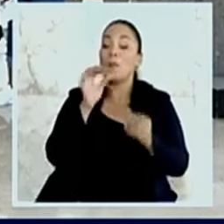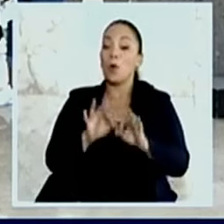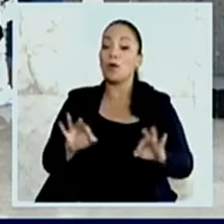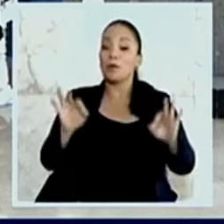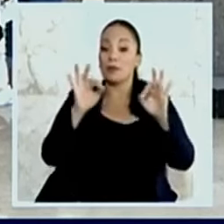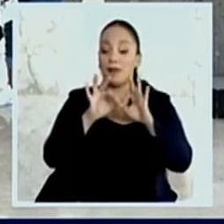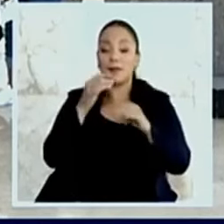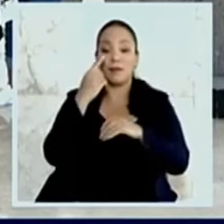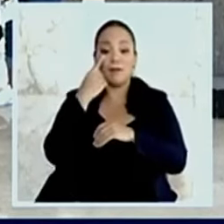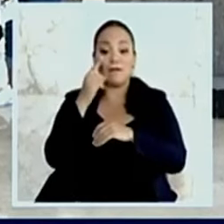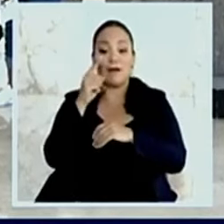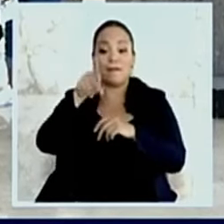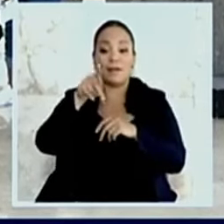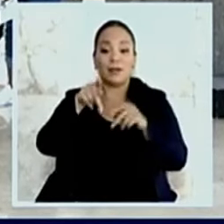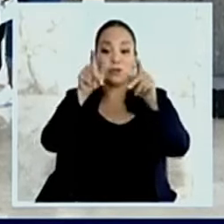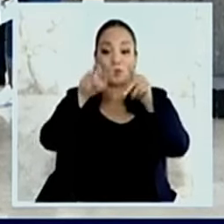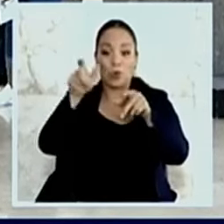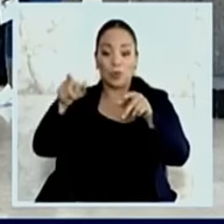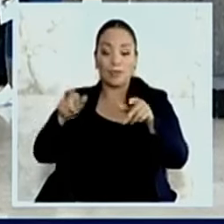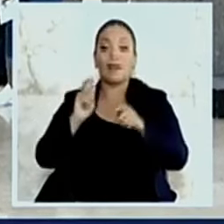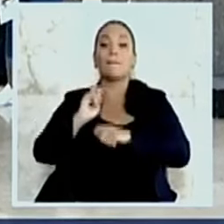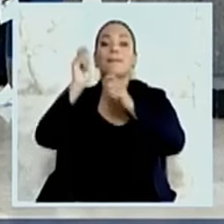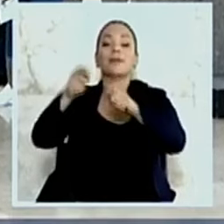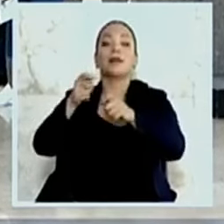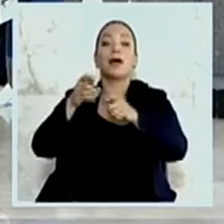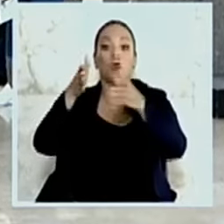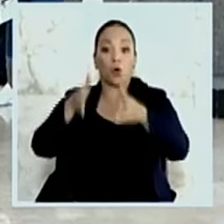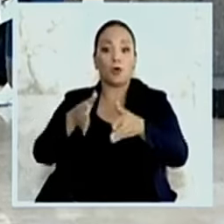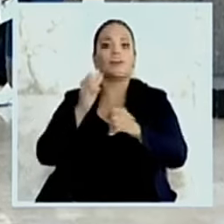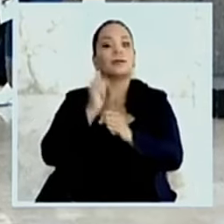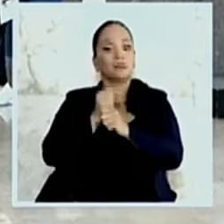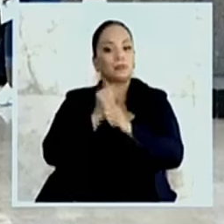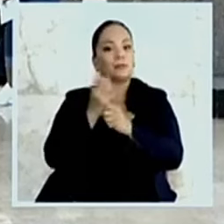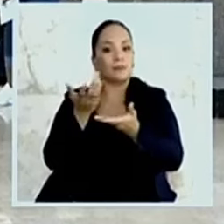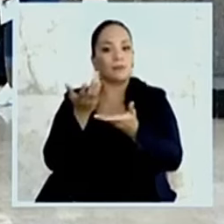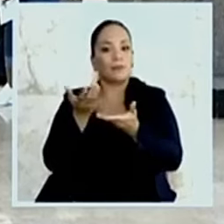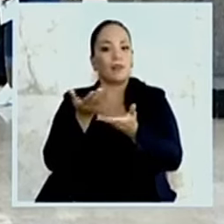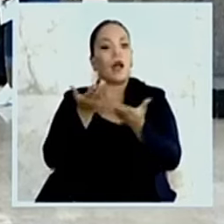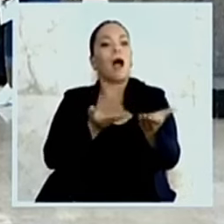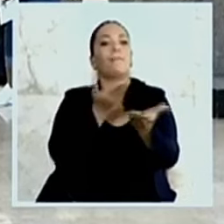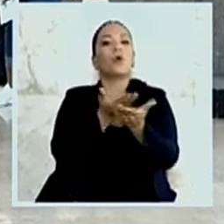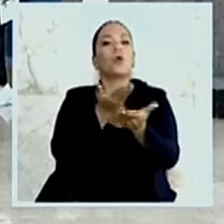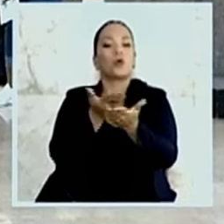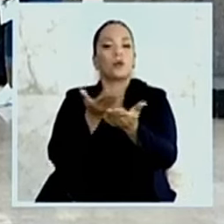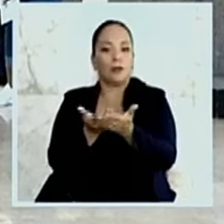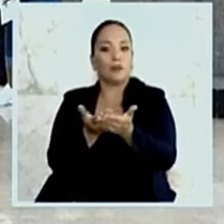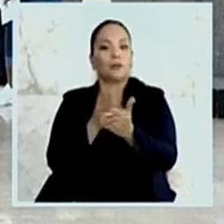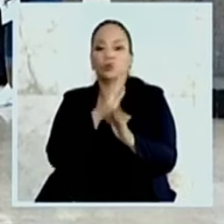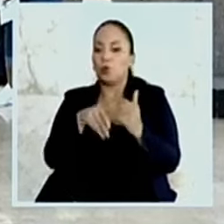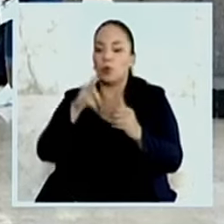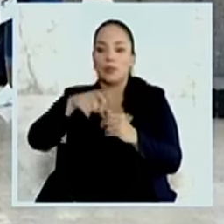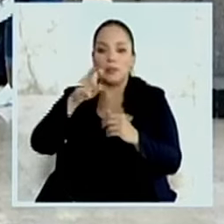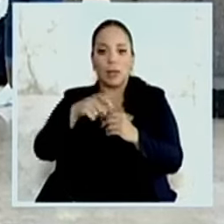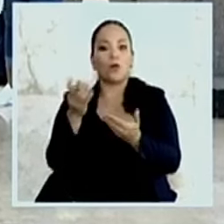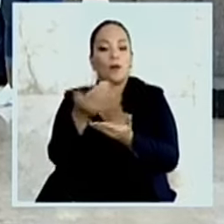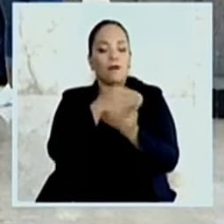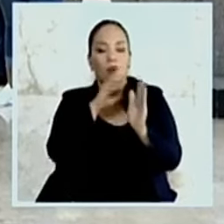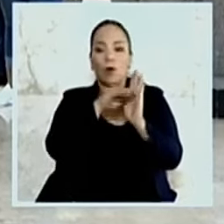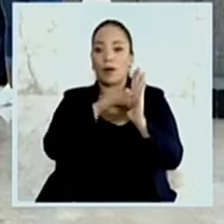Vamos a darle a don Nelson Sánchez. Nelson anda por ahí. Don Nelson, es importante esto y voy a mencionar esto.